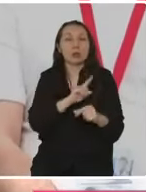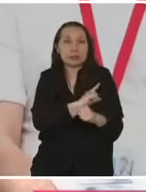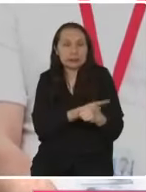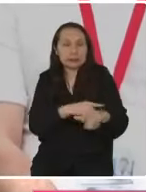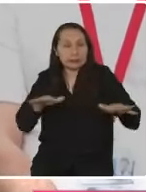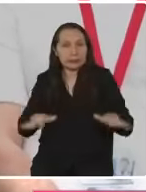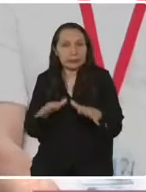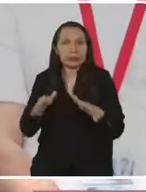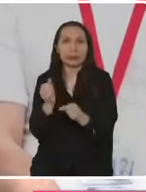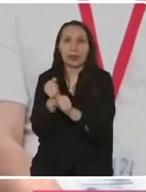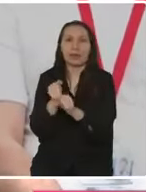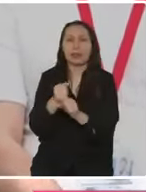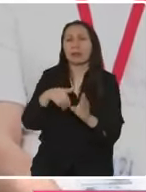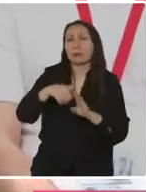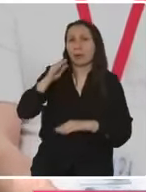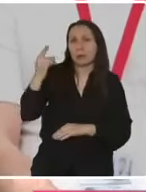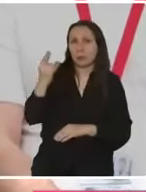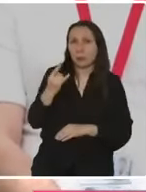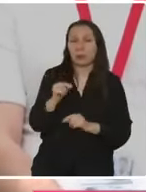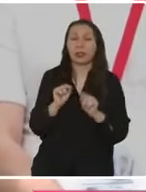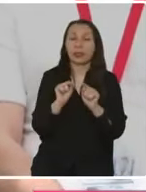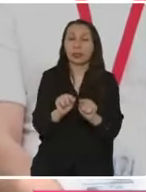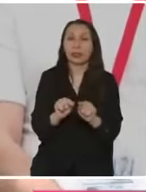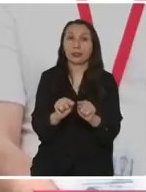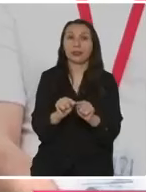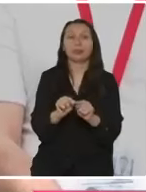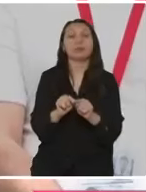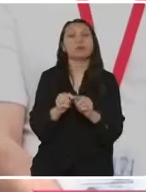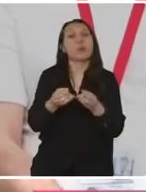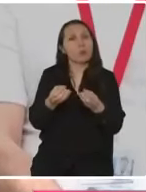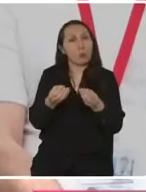energías que hay en las labores que son prioritarias. Entonces,